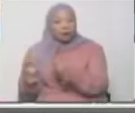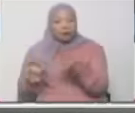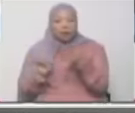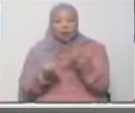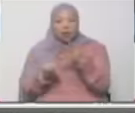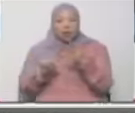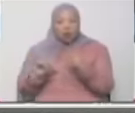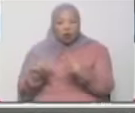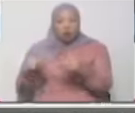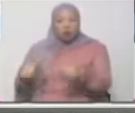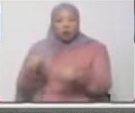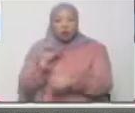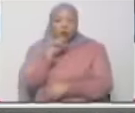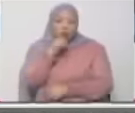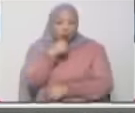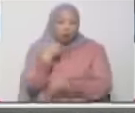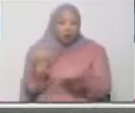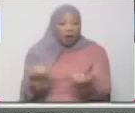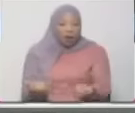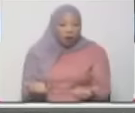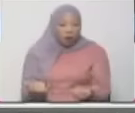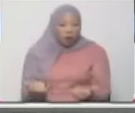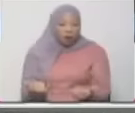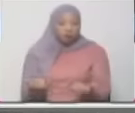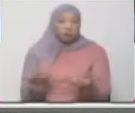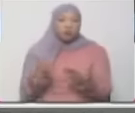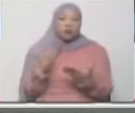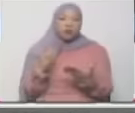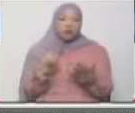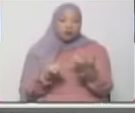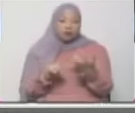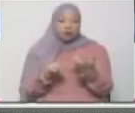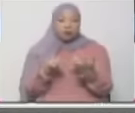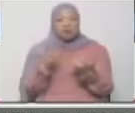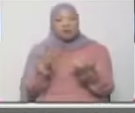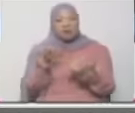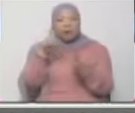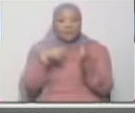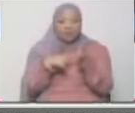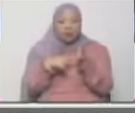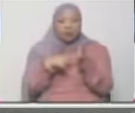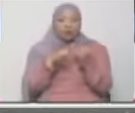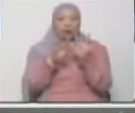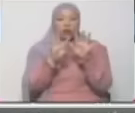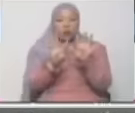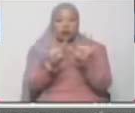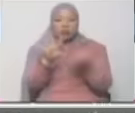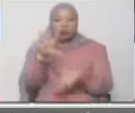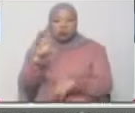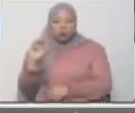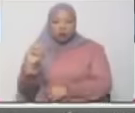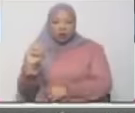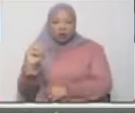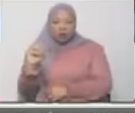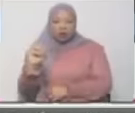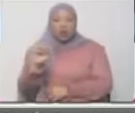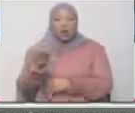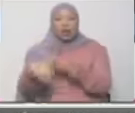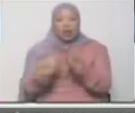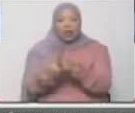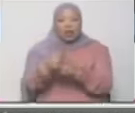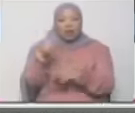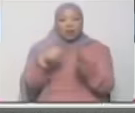precursora, que es la generación de los 50, los 60, quizás